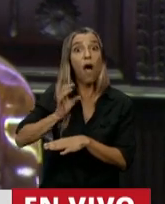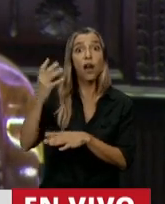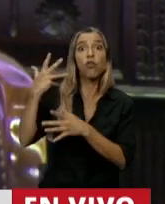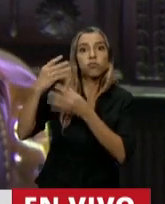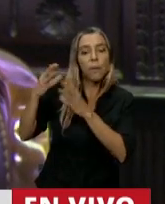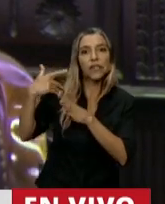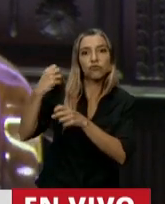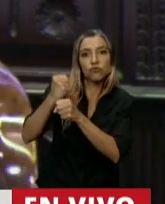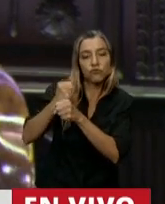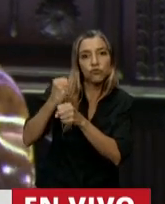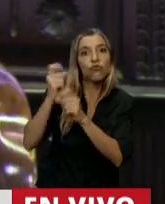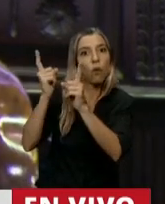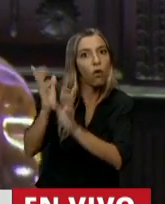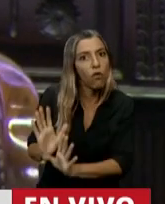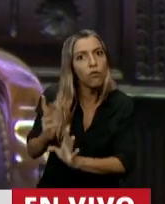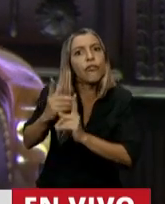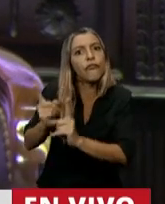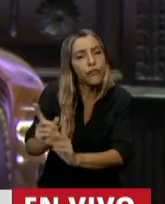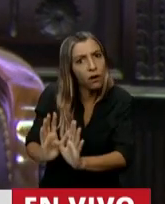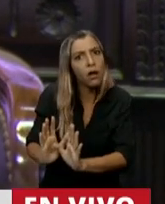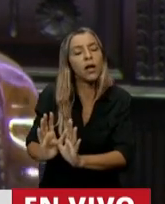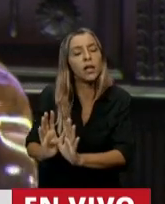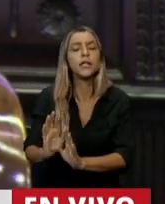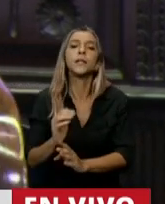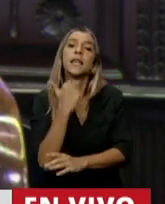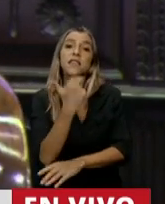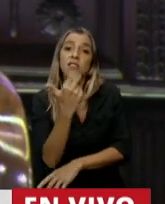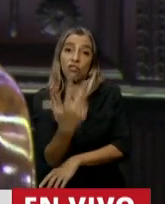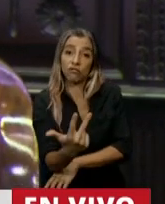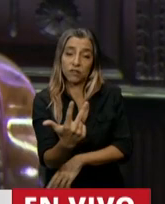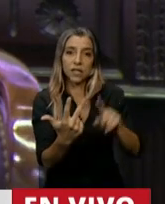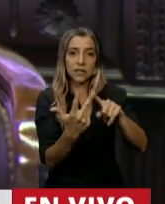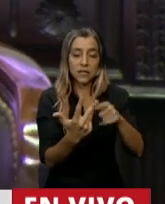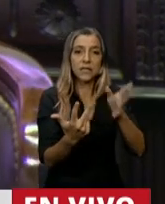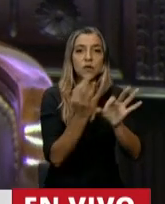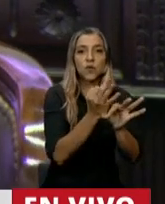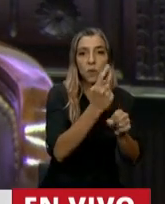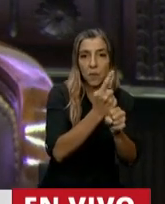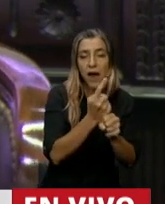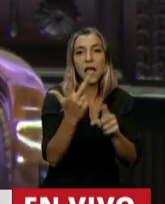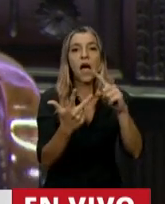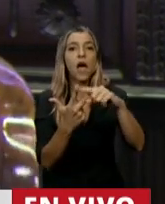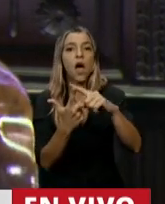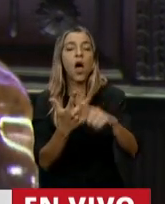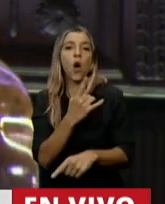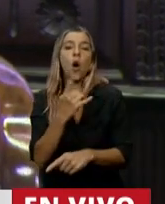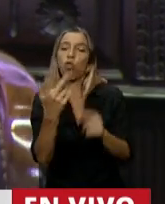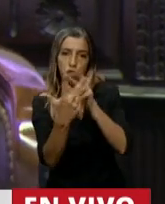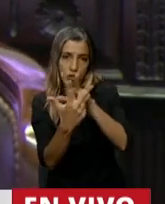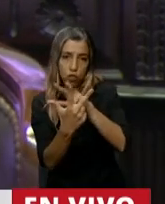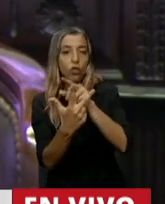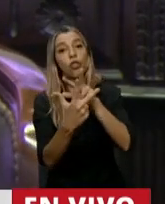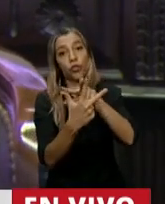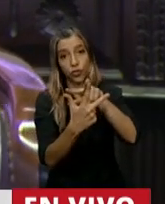tiene 3 hijos, uno va a la primaria, otro va a la universidad pública, los otros dos van a la universidad